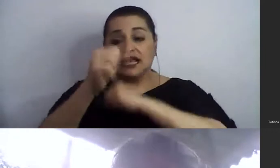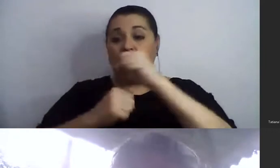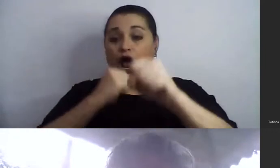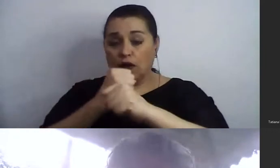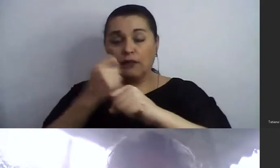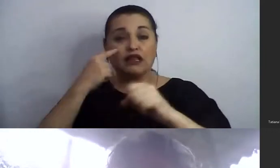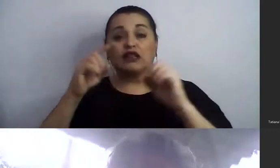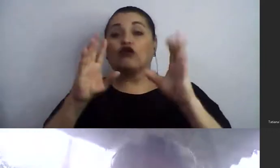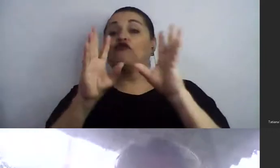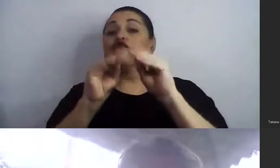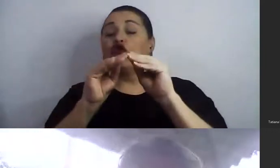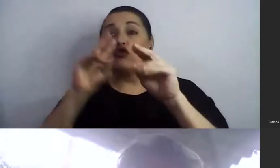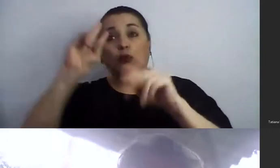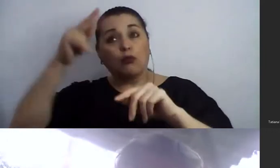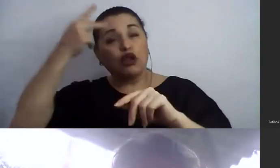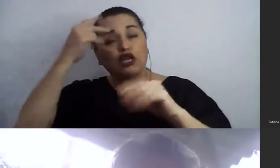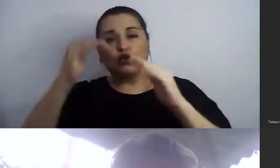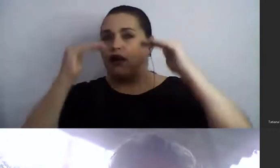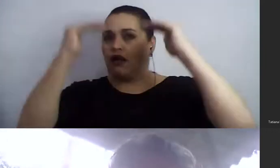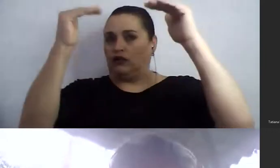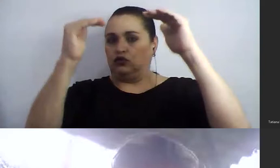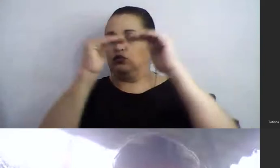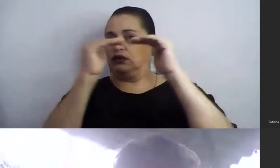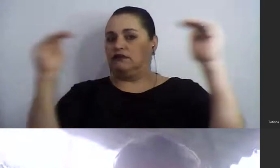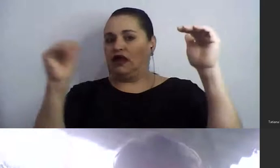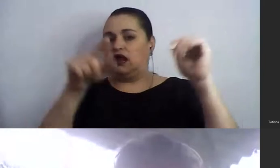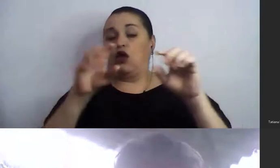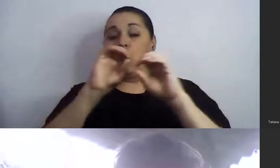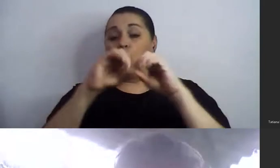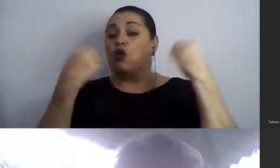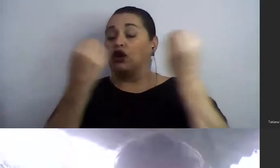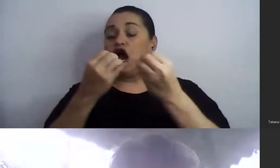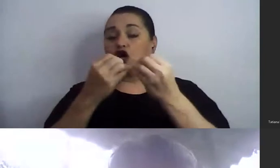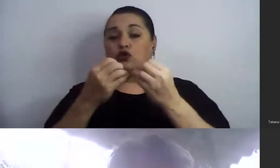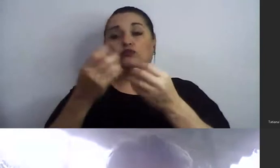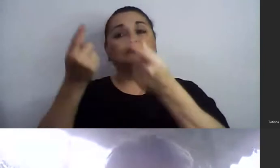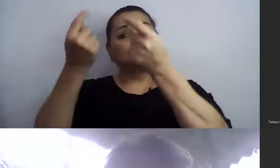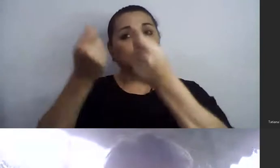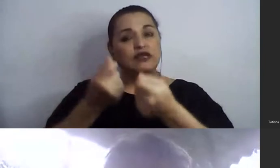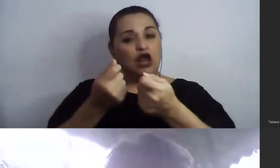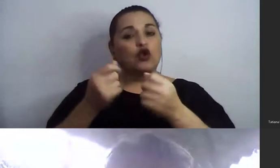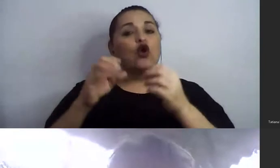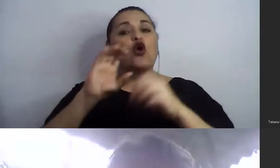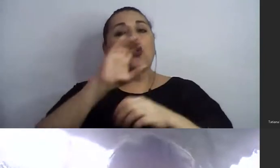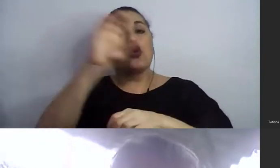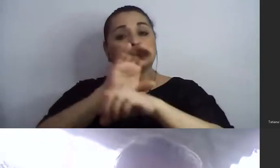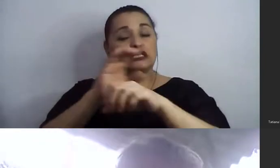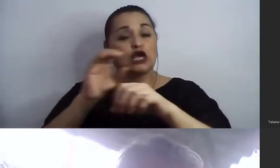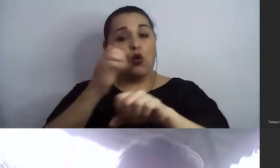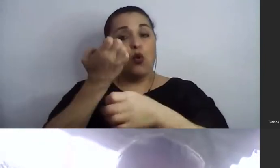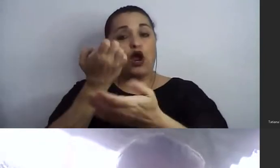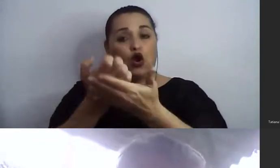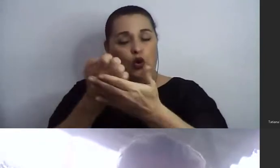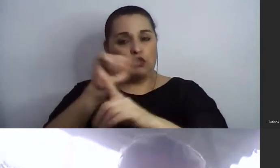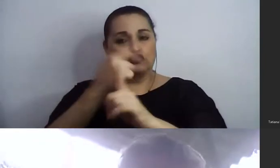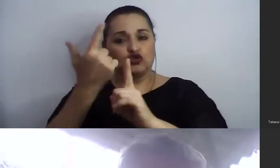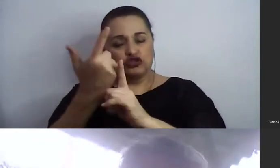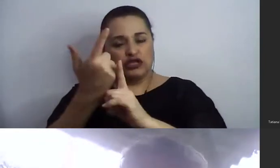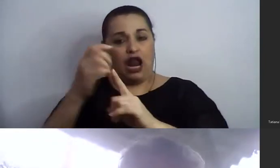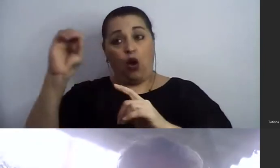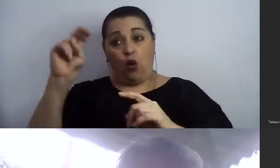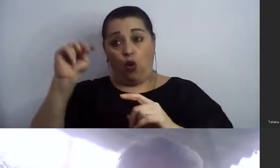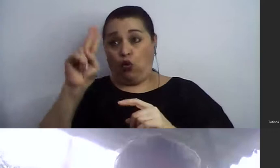foro político de alto nivel que es un órgano subsidiario del consejo económico y social el secretario general de la ONU en su llamado